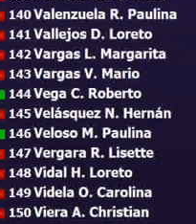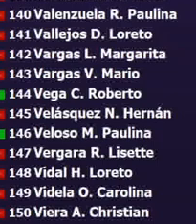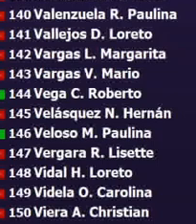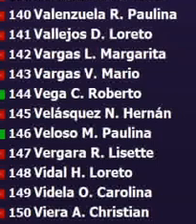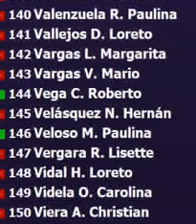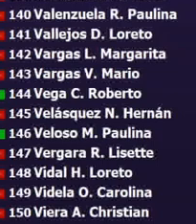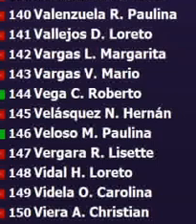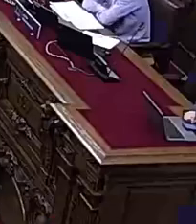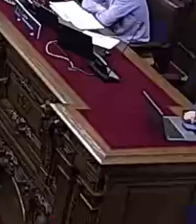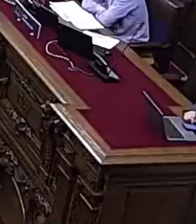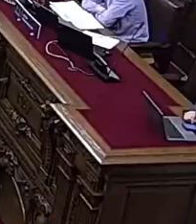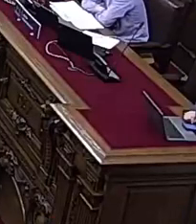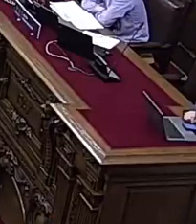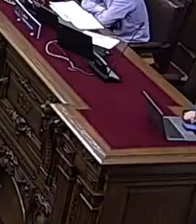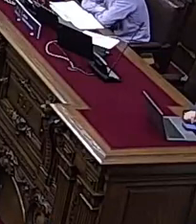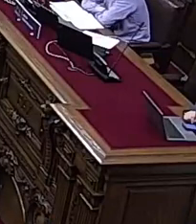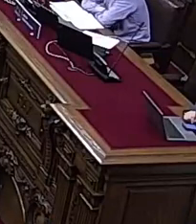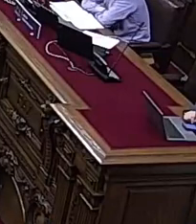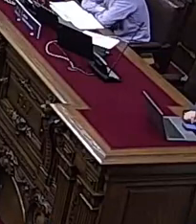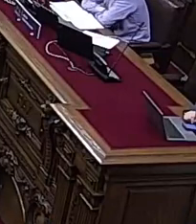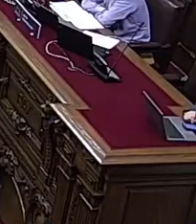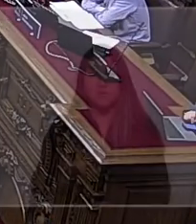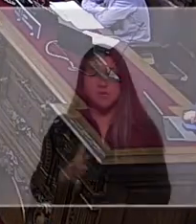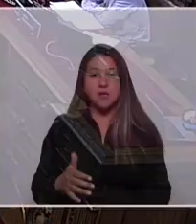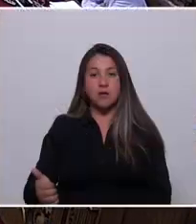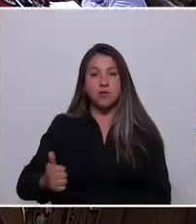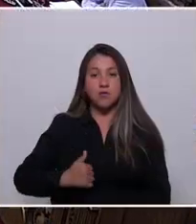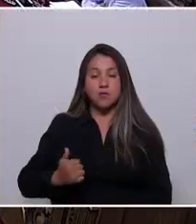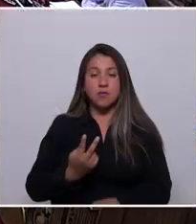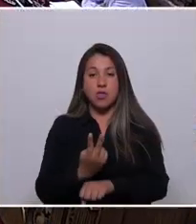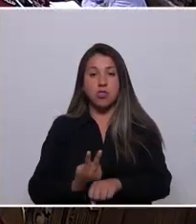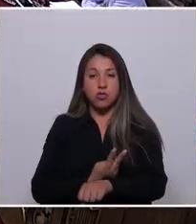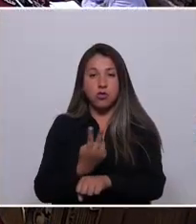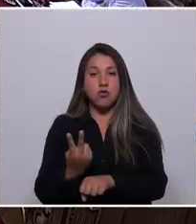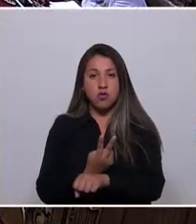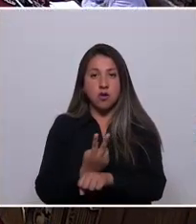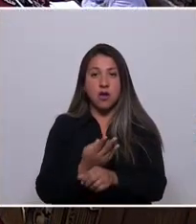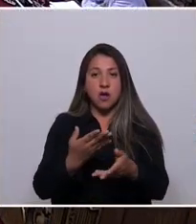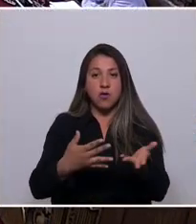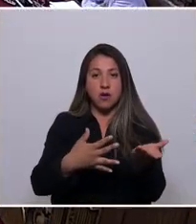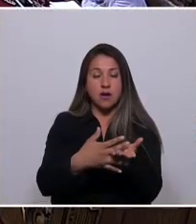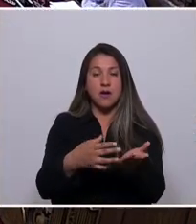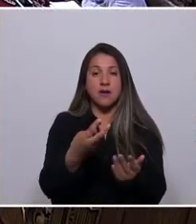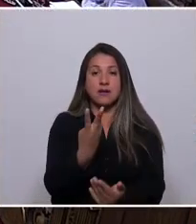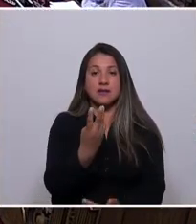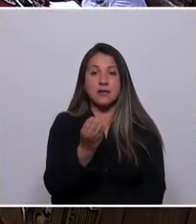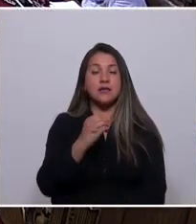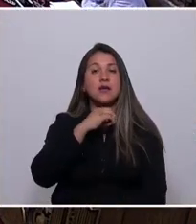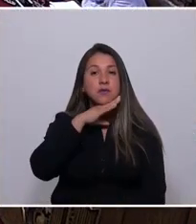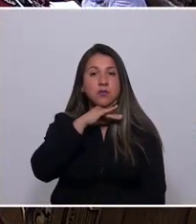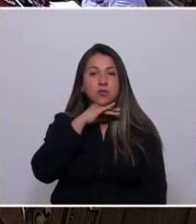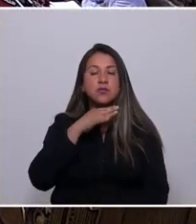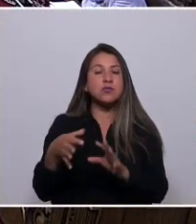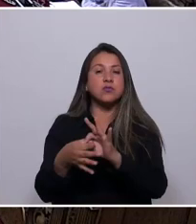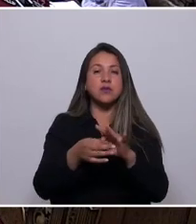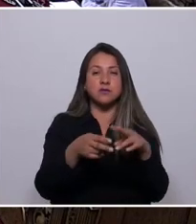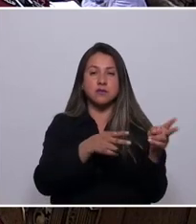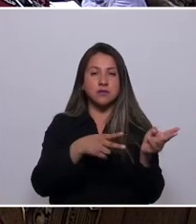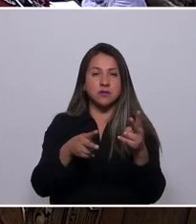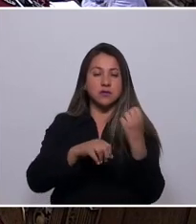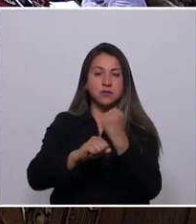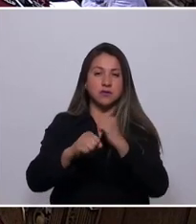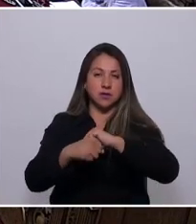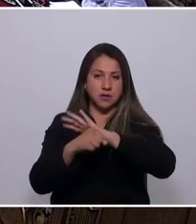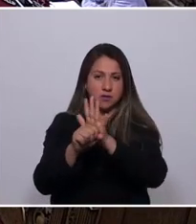Estimados convencionales, se ha cumplido a las 2 horas. Dejamos 30 minutos por razones sanitarias. Gracias.